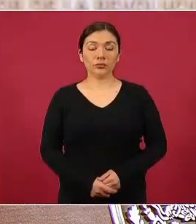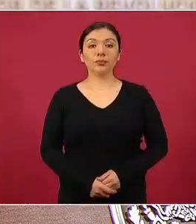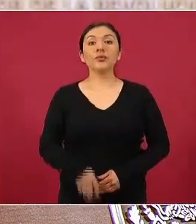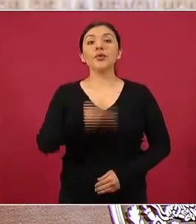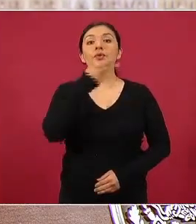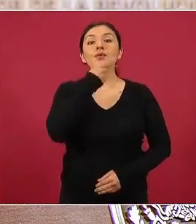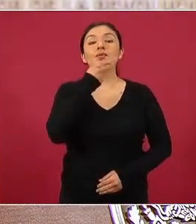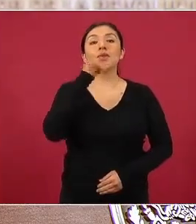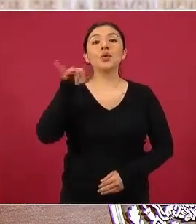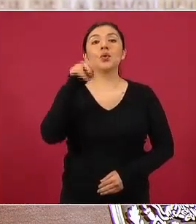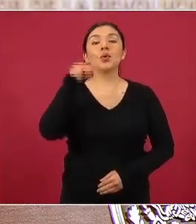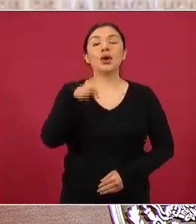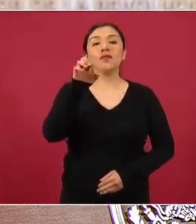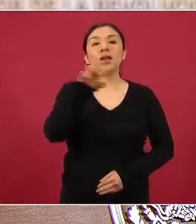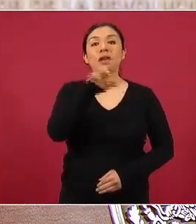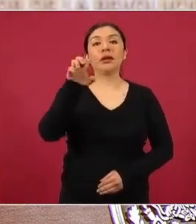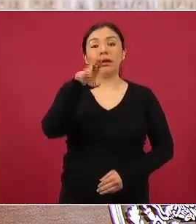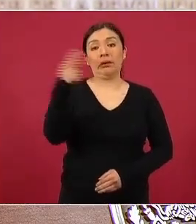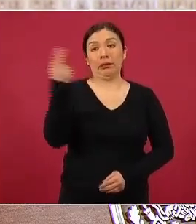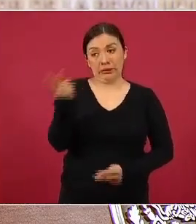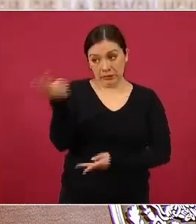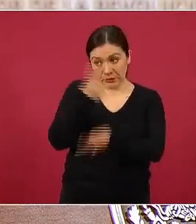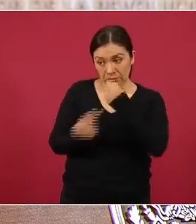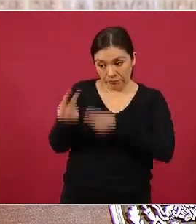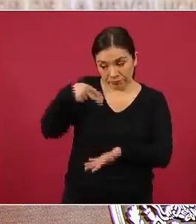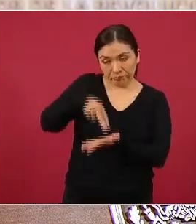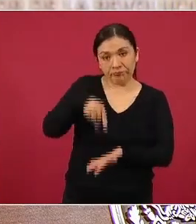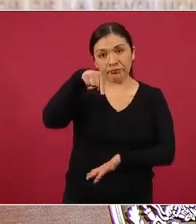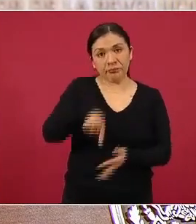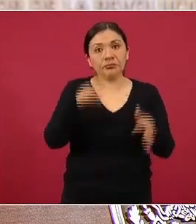terminación de hospitales que encontramos